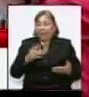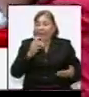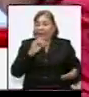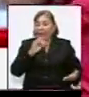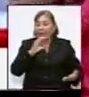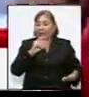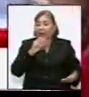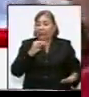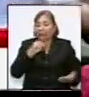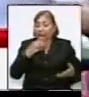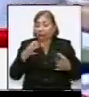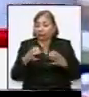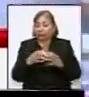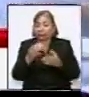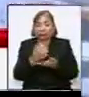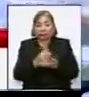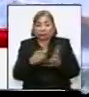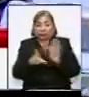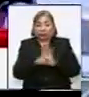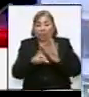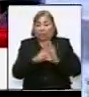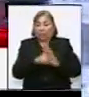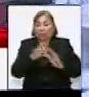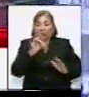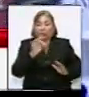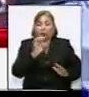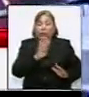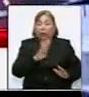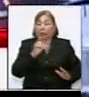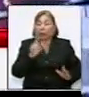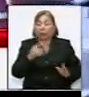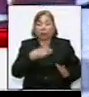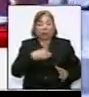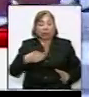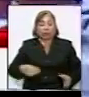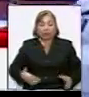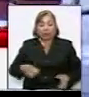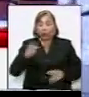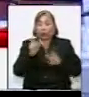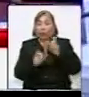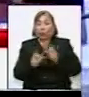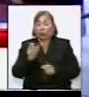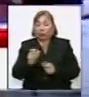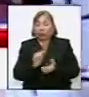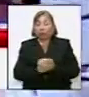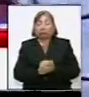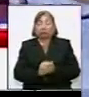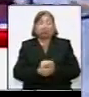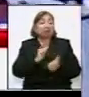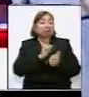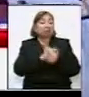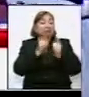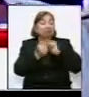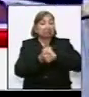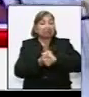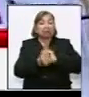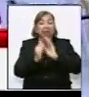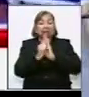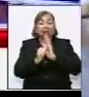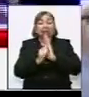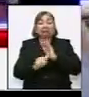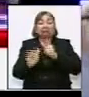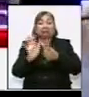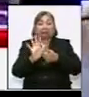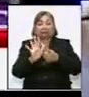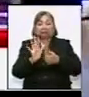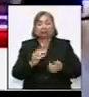play también acumula el proyecto de ley y 841 presentado por el ministerio público que propone modificar el numeral 6 del artículo 2 del